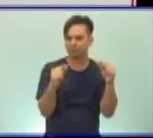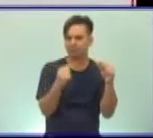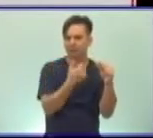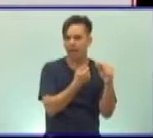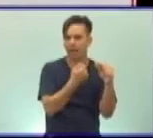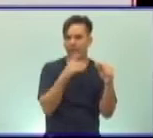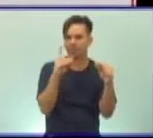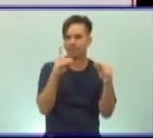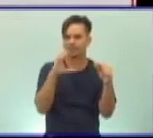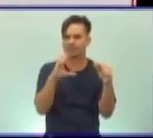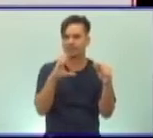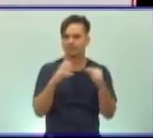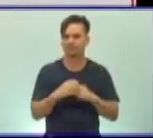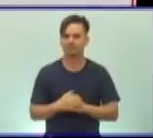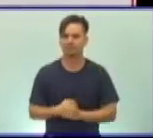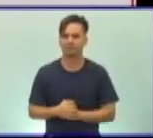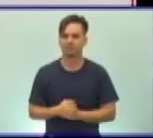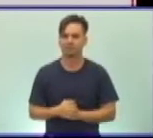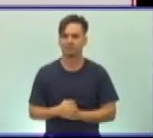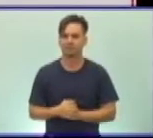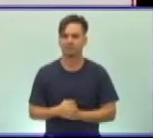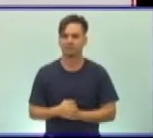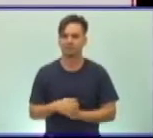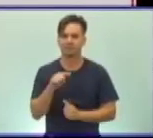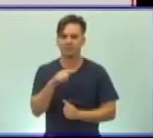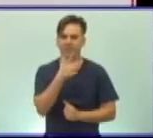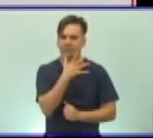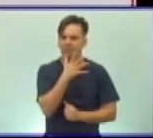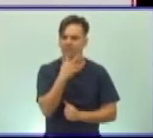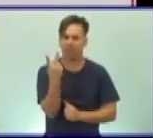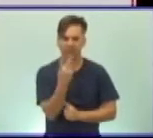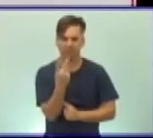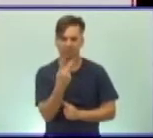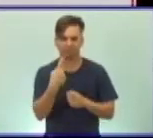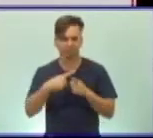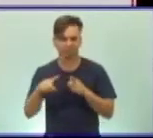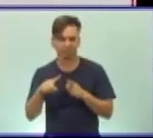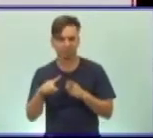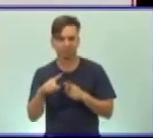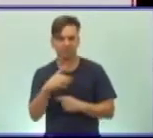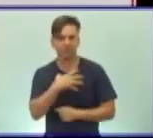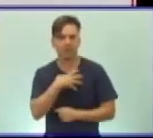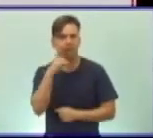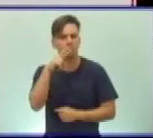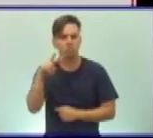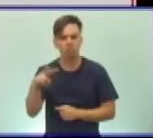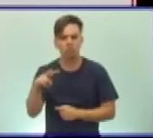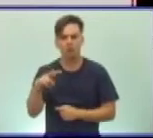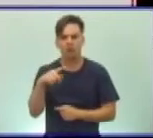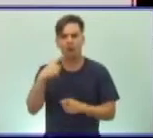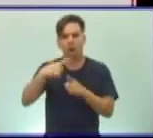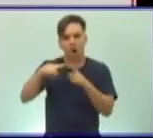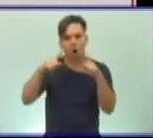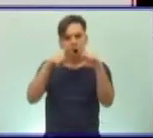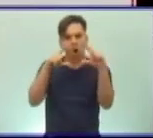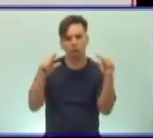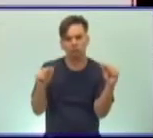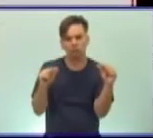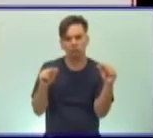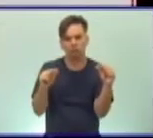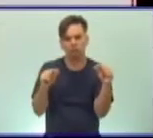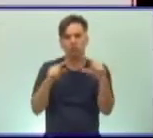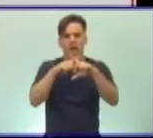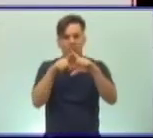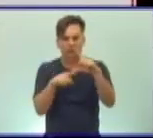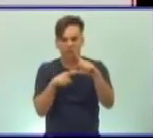ADC, que es uno de los que va a ser semejante al otro. Pero tendríamos que encontrar entonces en el otro triángulo un ángulo que